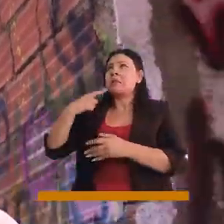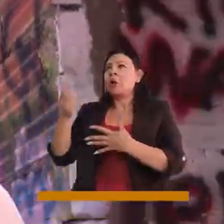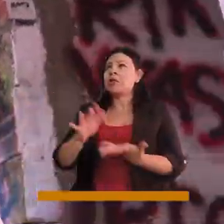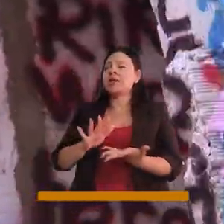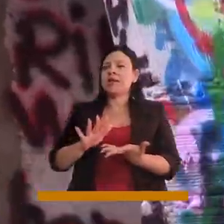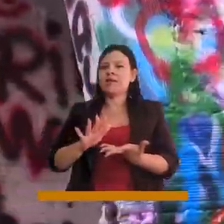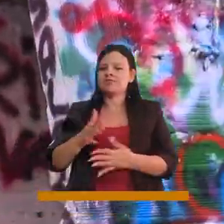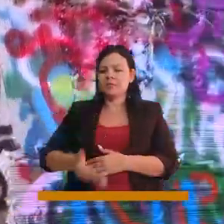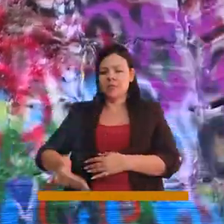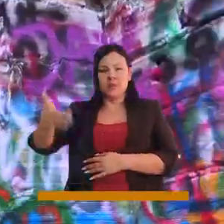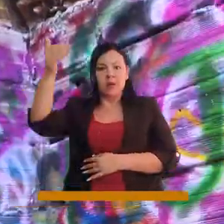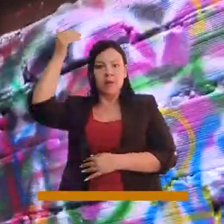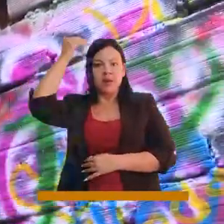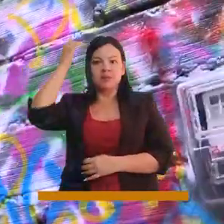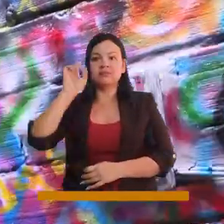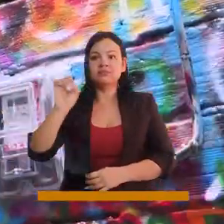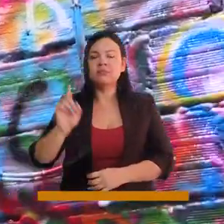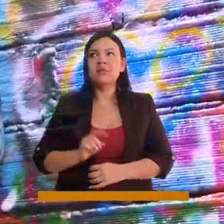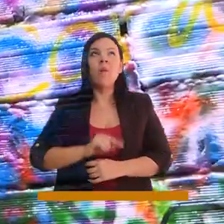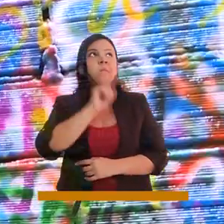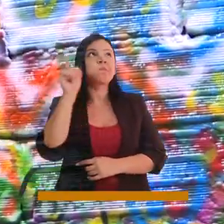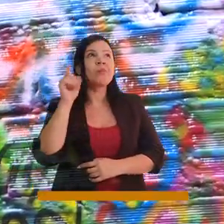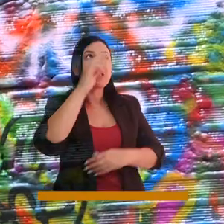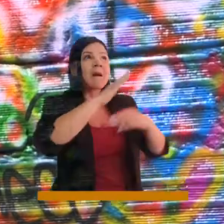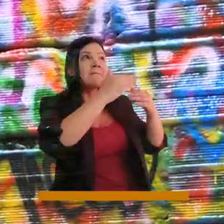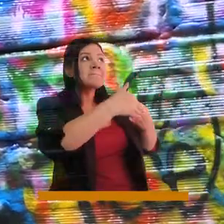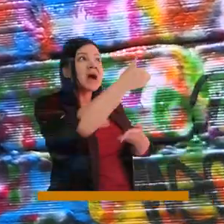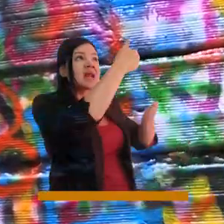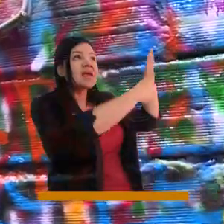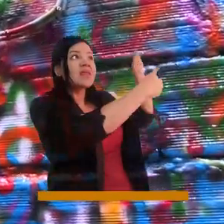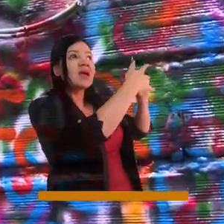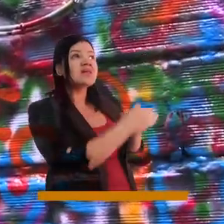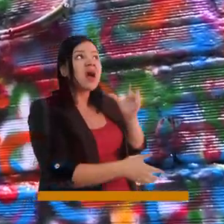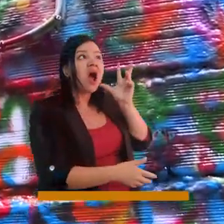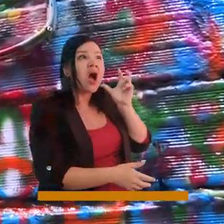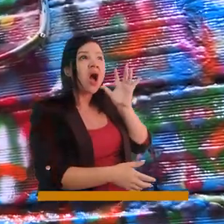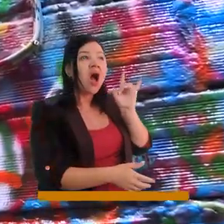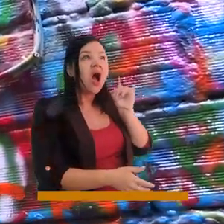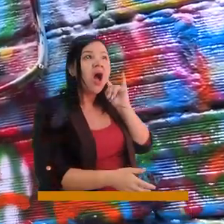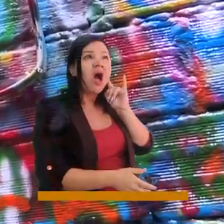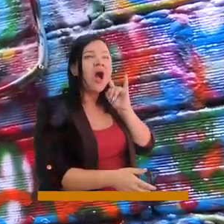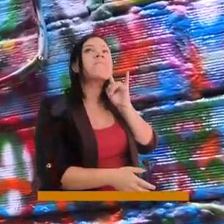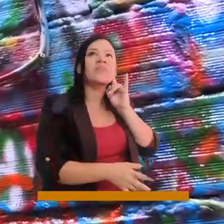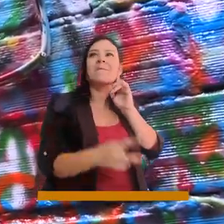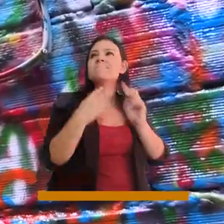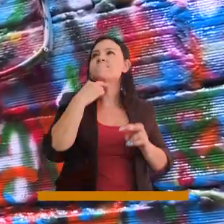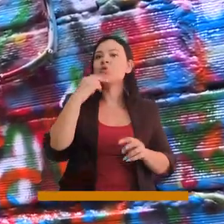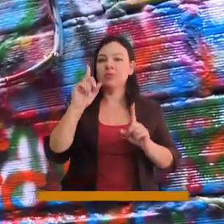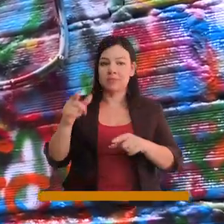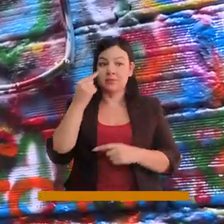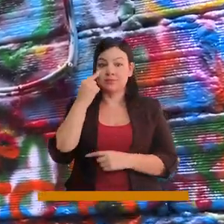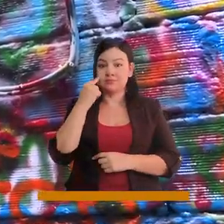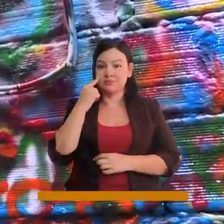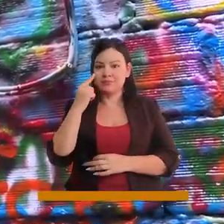pero hoy nos dimos cuenta que las paredes no solo tienen oídos que las paredes También tienen voz las armas pesan más que un